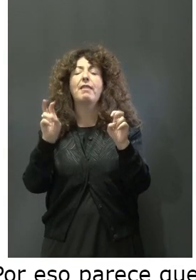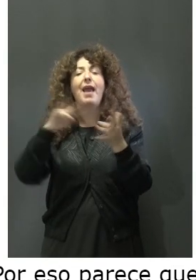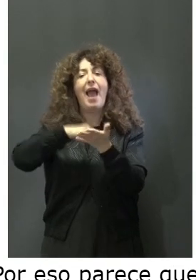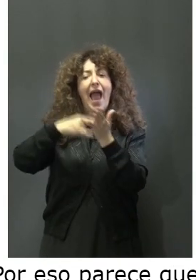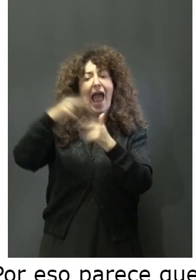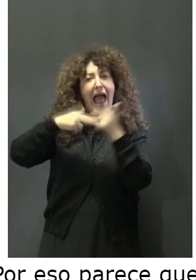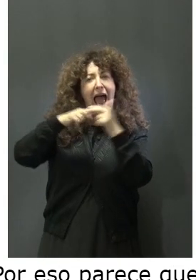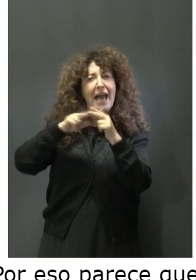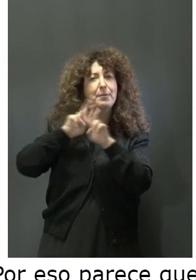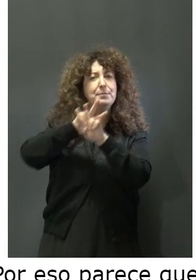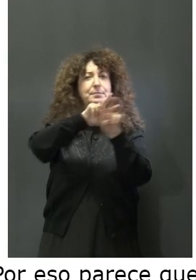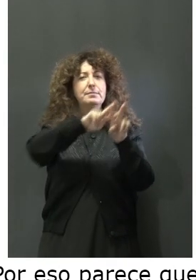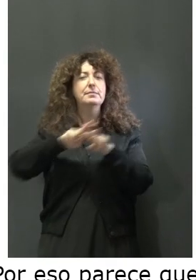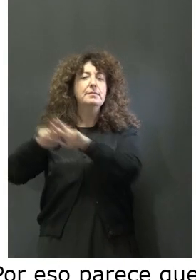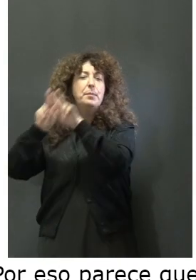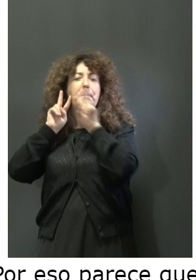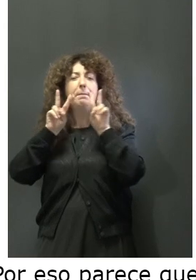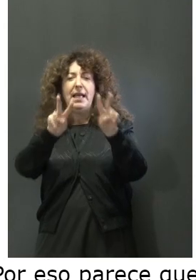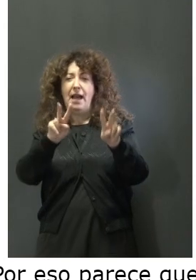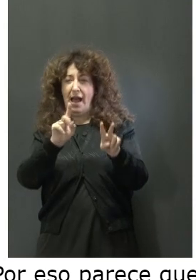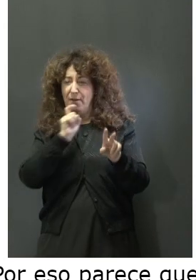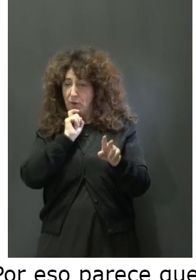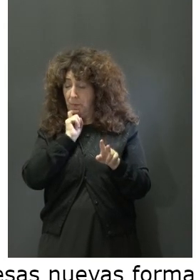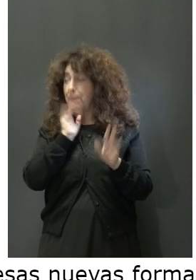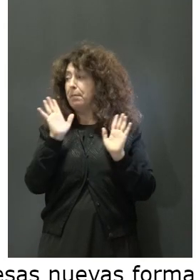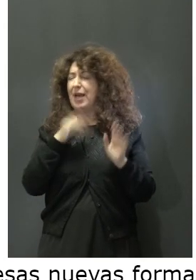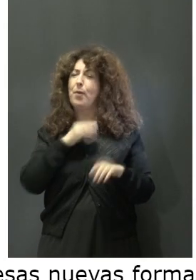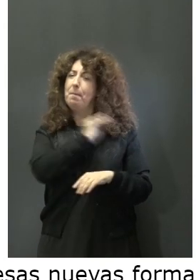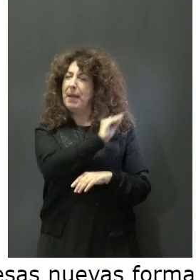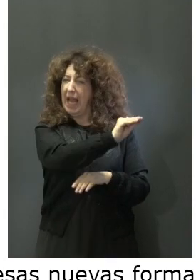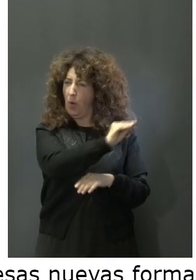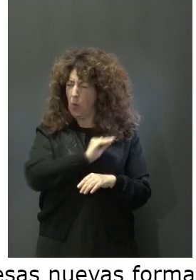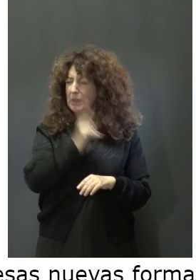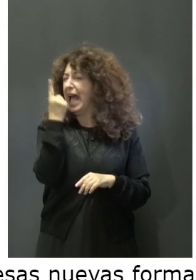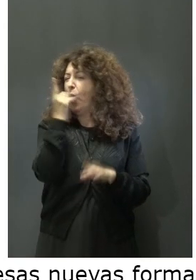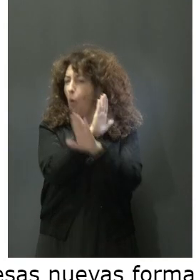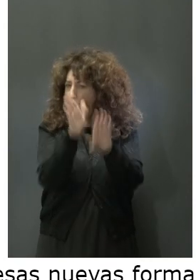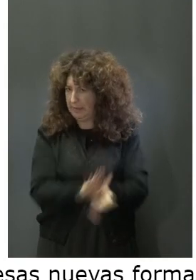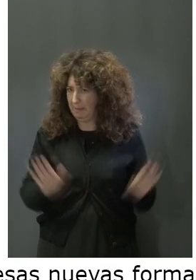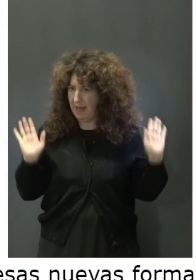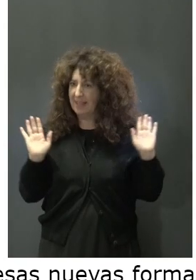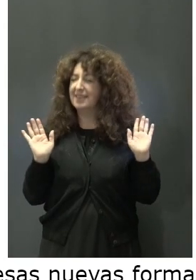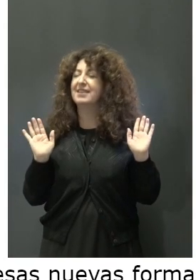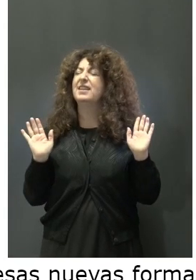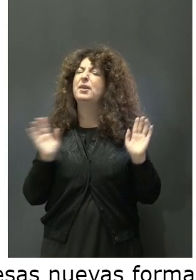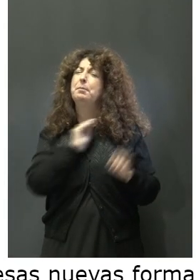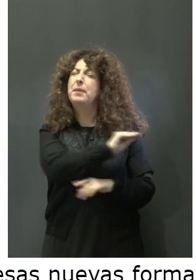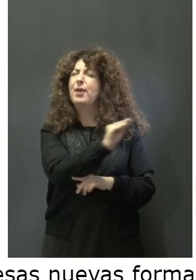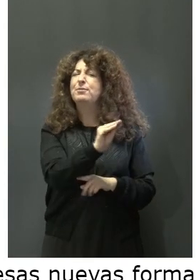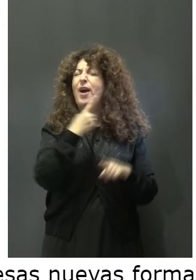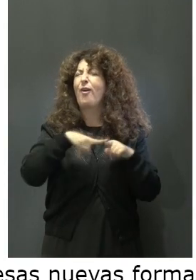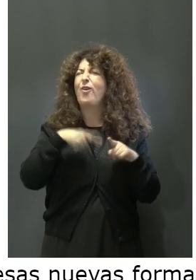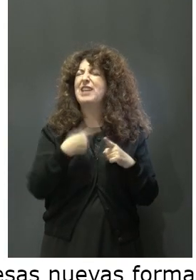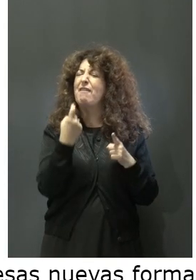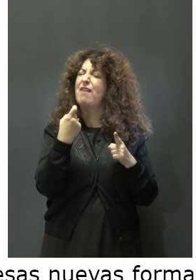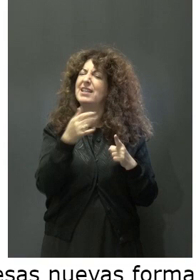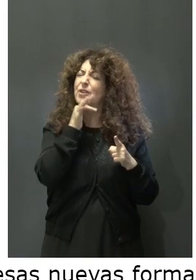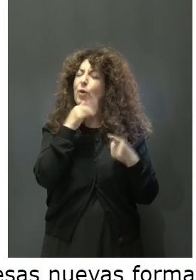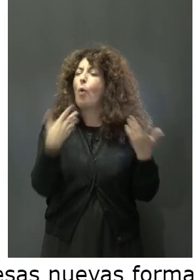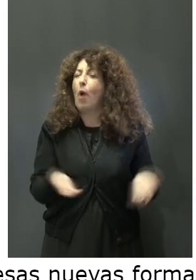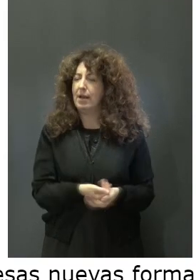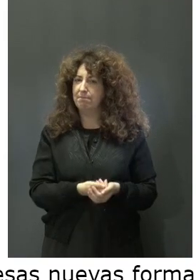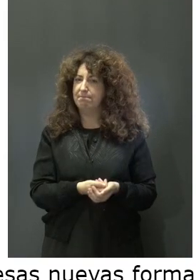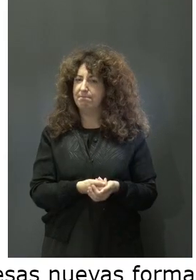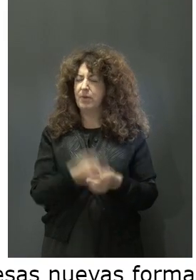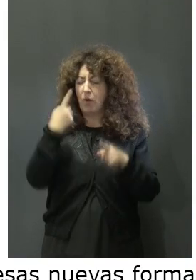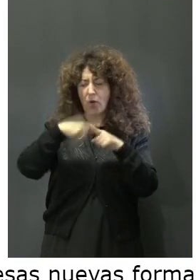arquitectura, ¿no? Pero os voy a preguntar así la última pregunta. ¿Qué creéis que nos falta, ¿no? ¿Qué